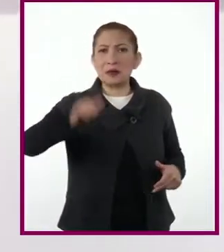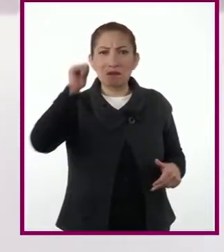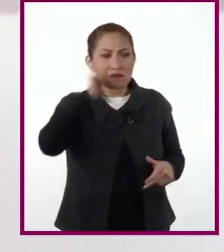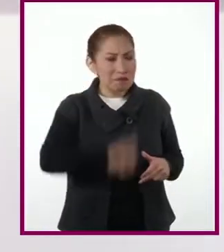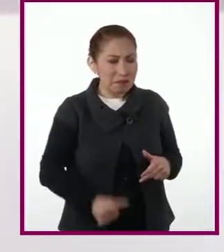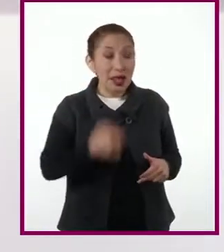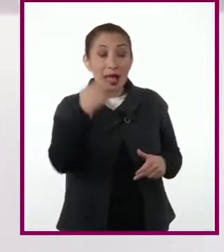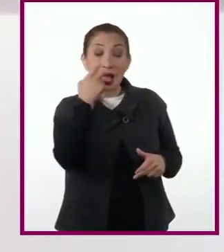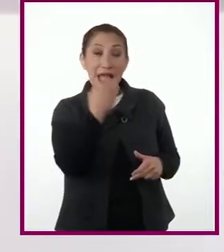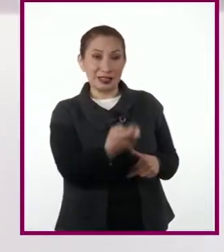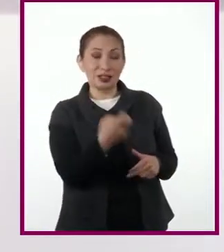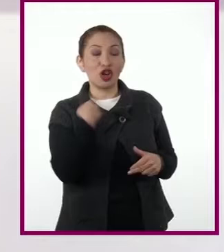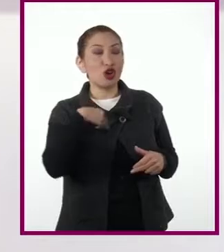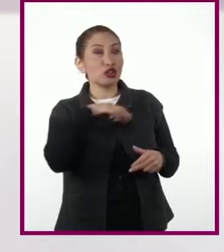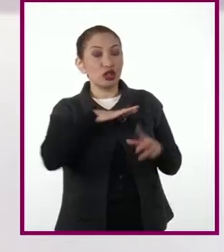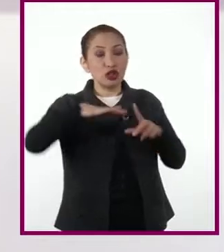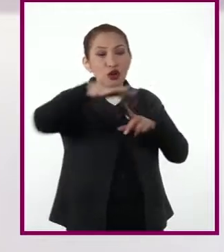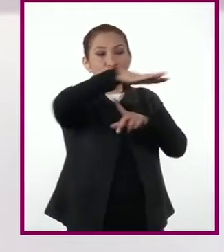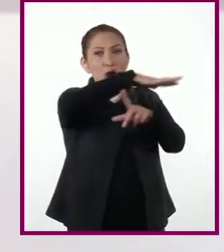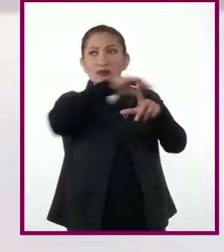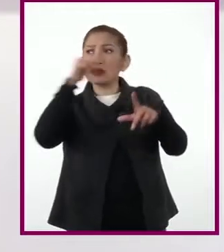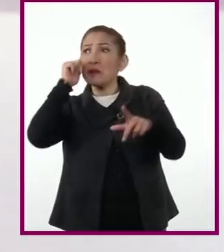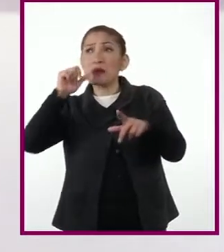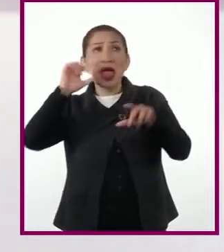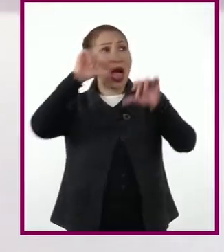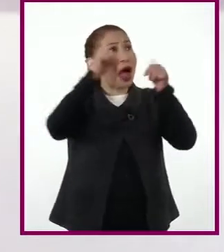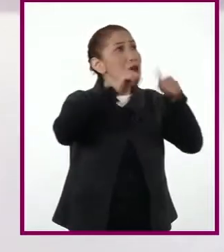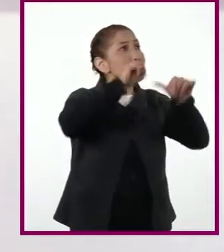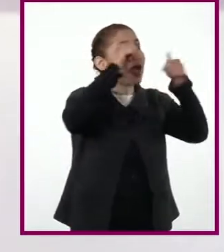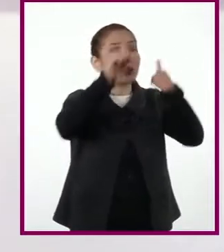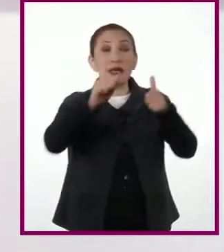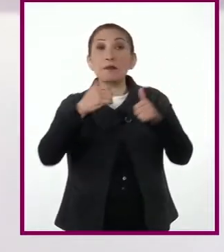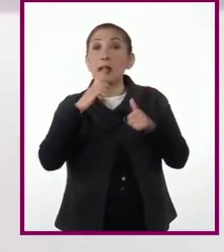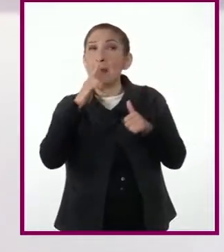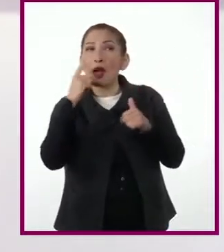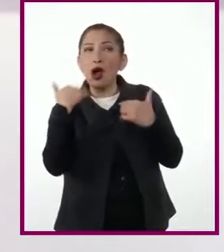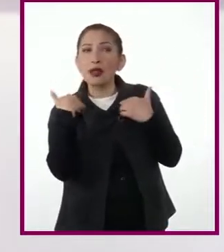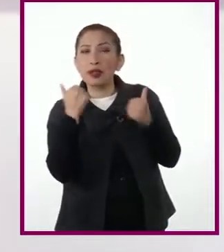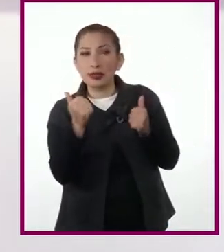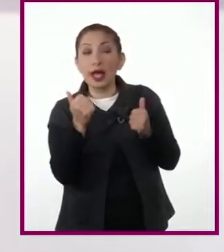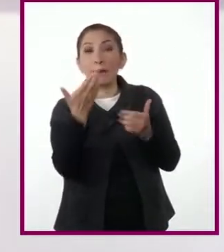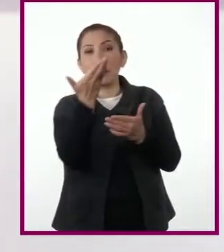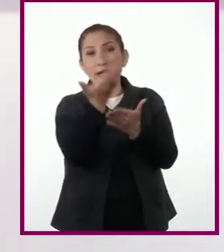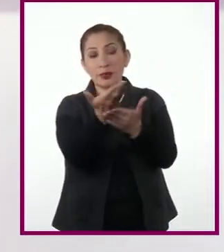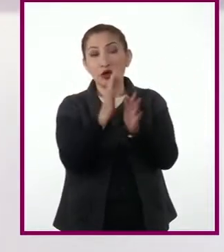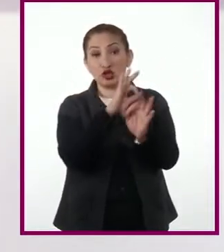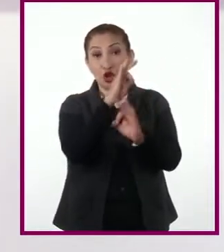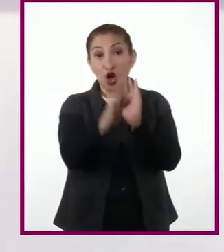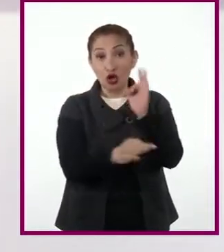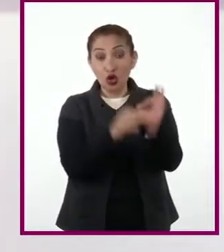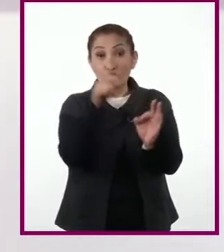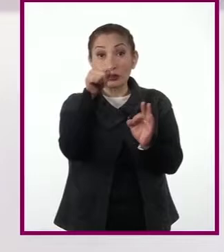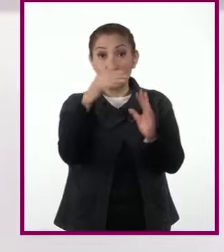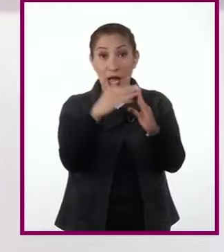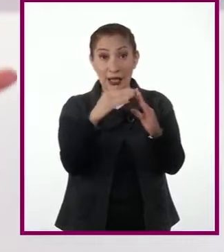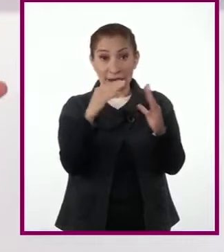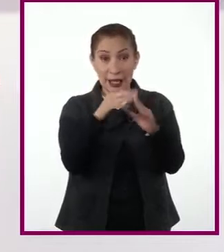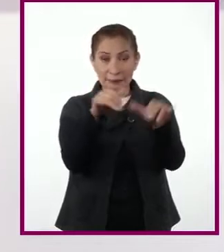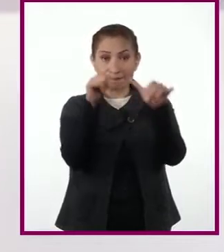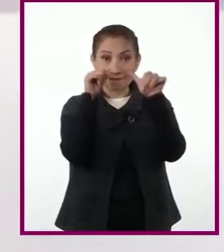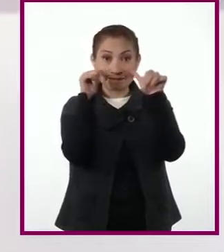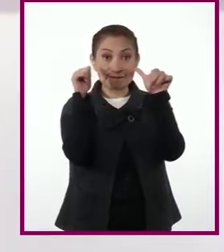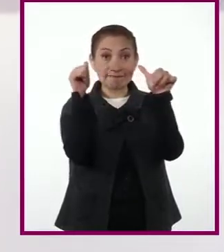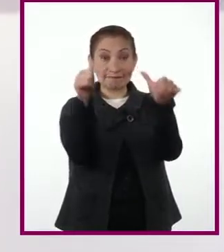lo que hace que estemos rodeados de él. Y, para entenderlo mejor, les pedimos a todos ustedes que están en casa que